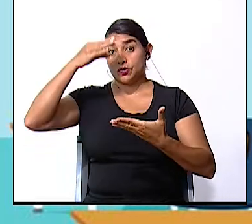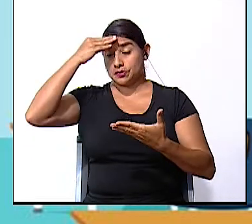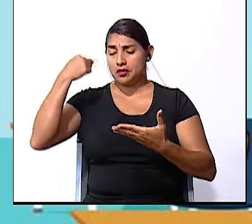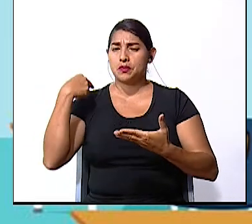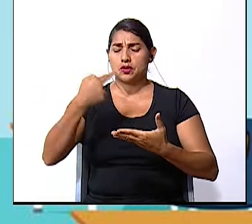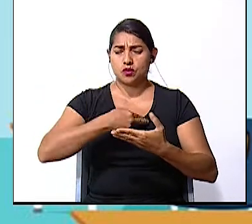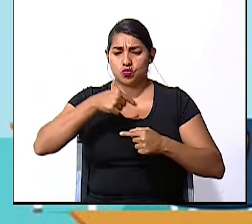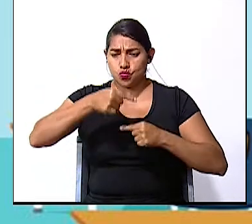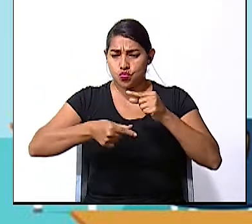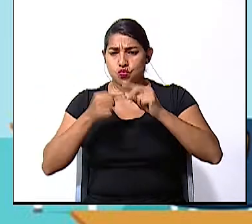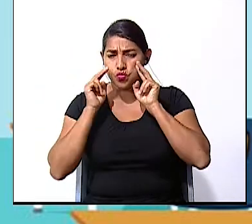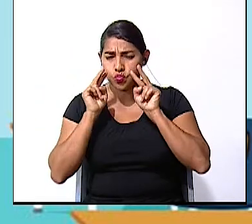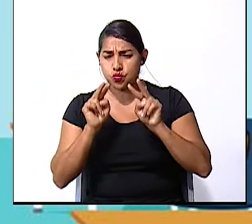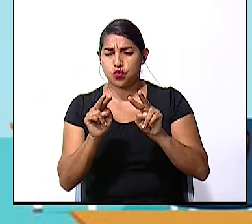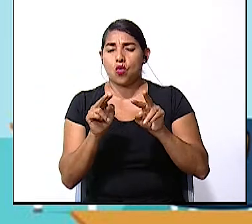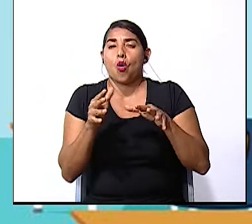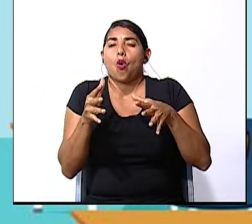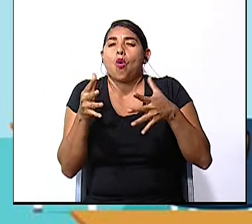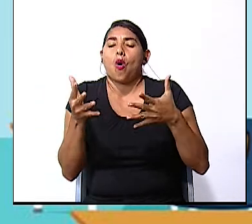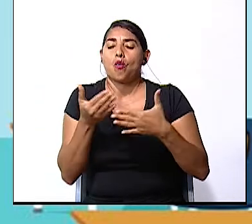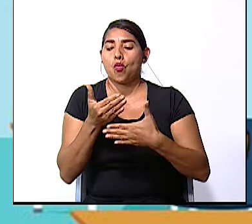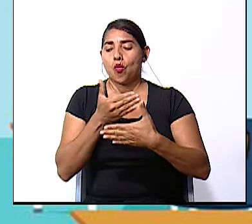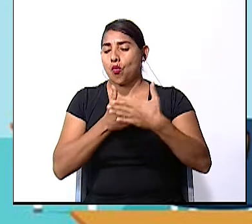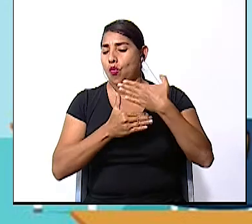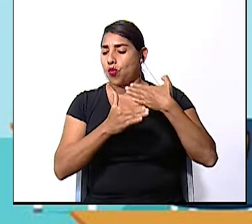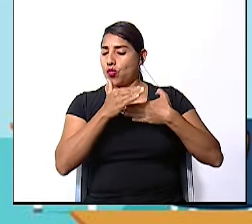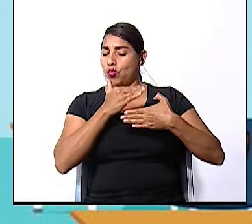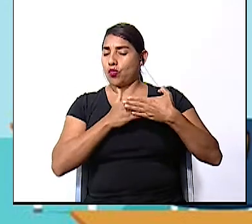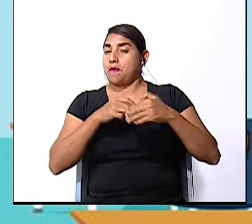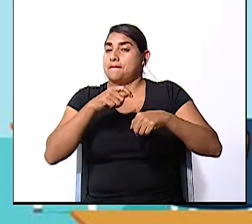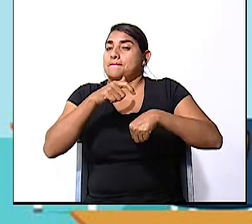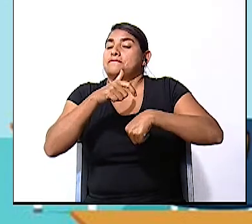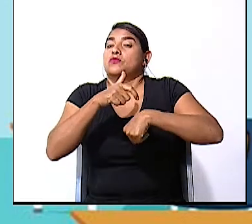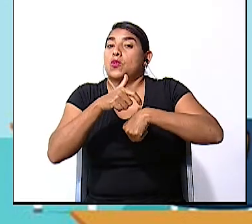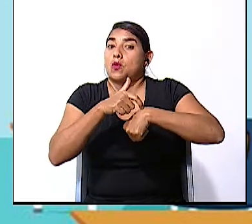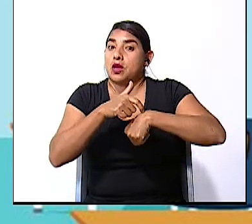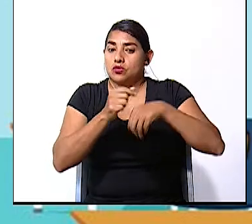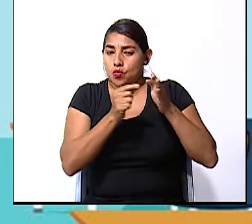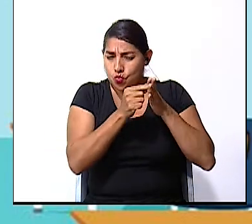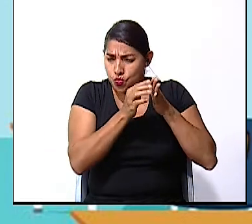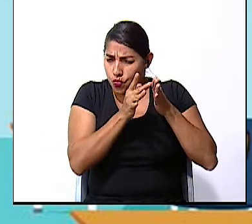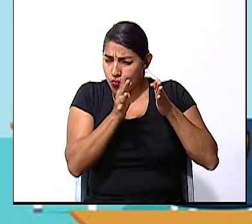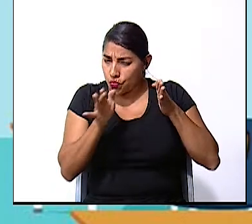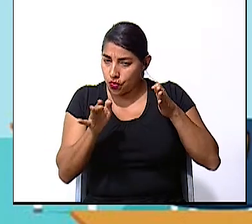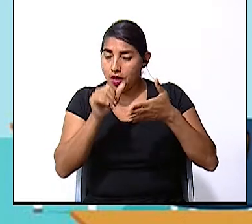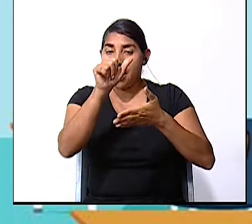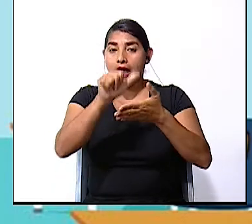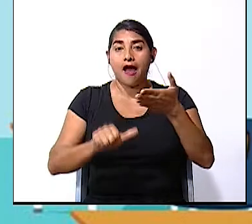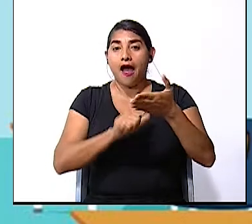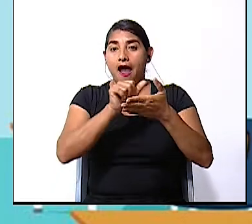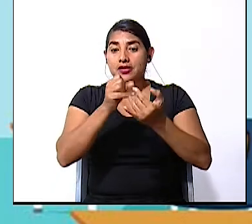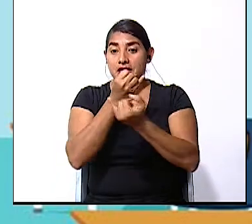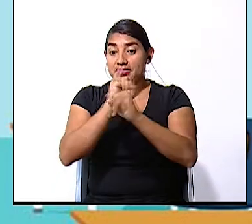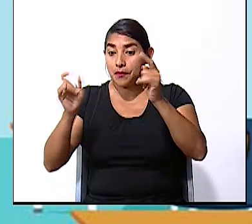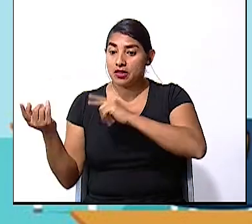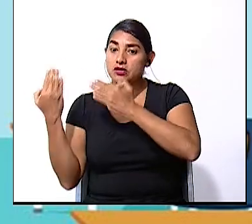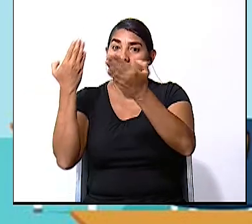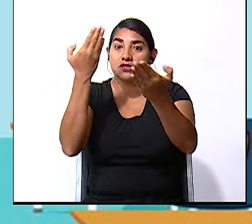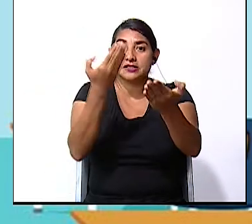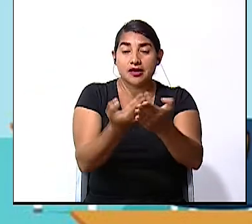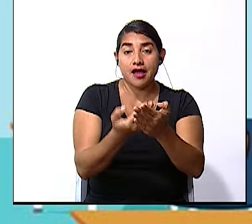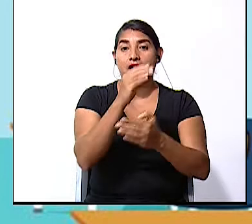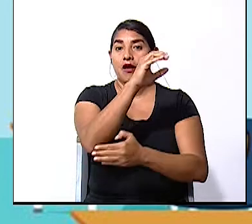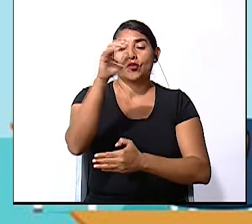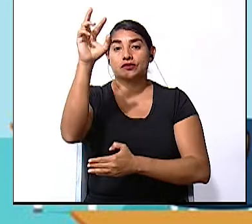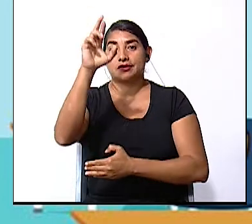hemos ido viendo cómo fue ese momento en el que el acta de la independencia llega a Costa